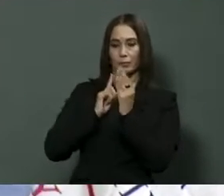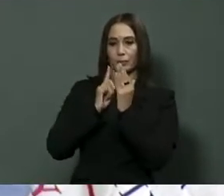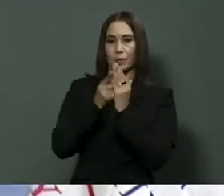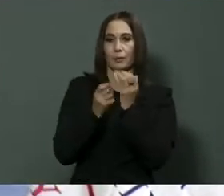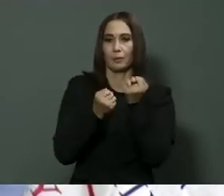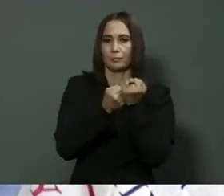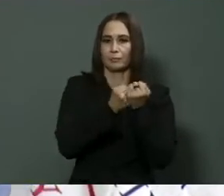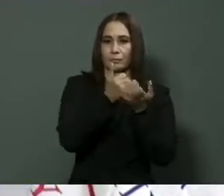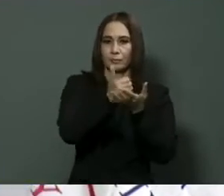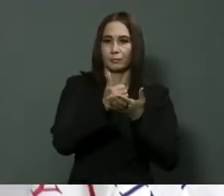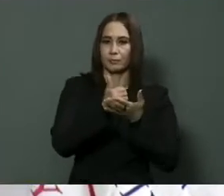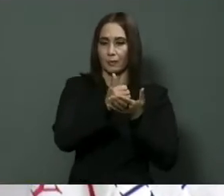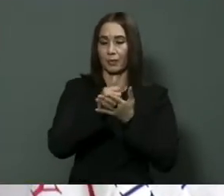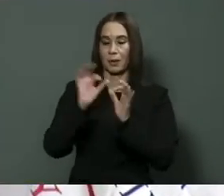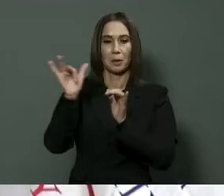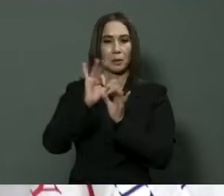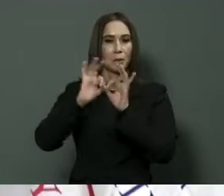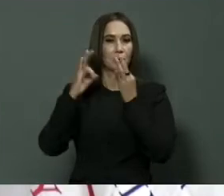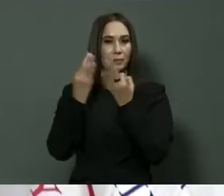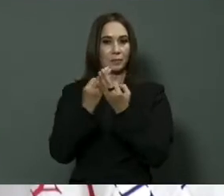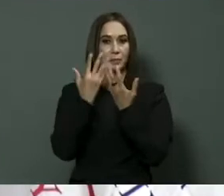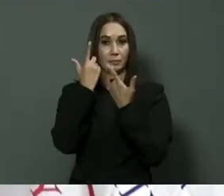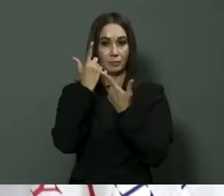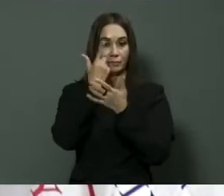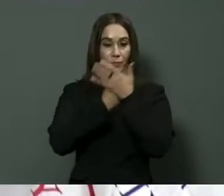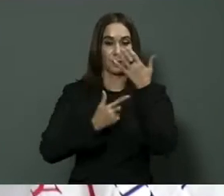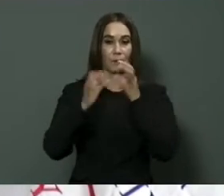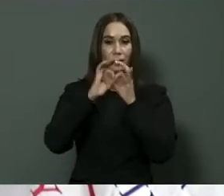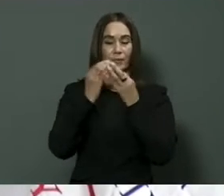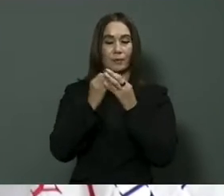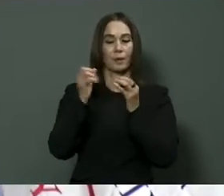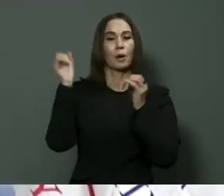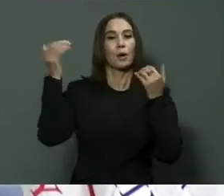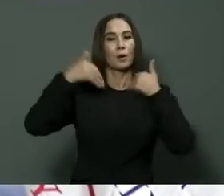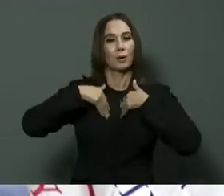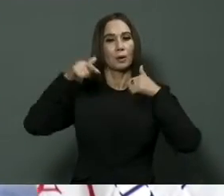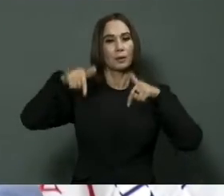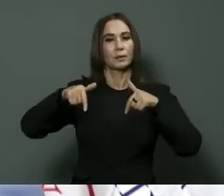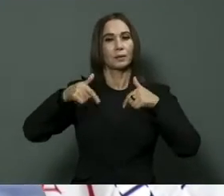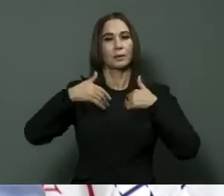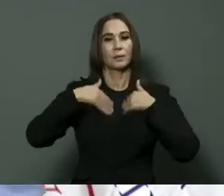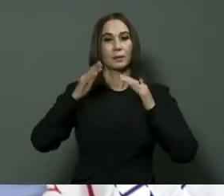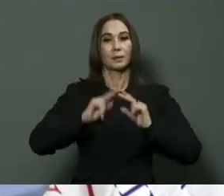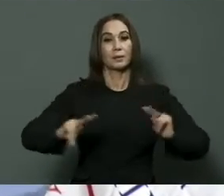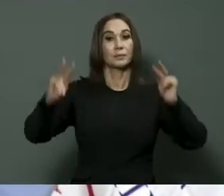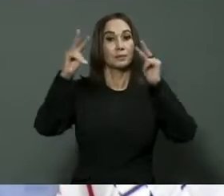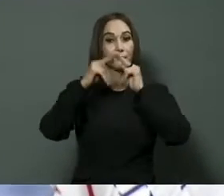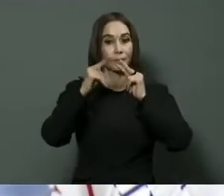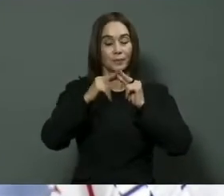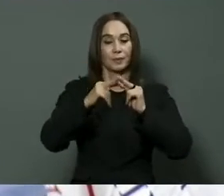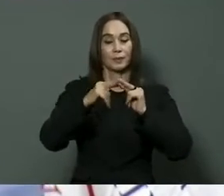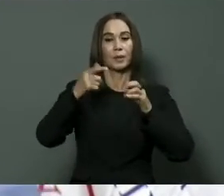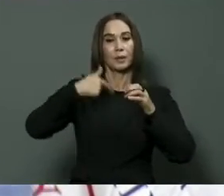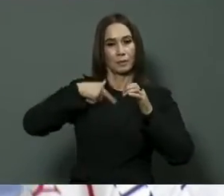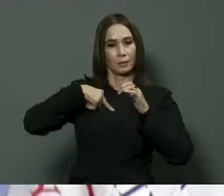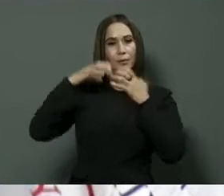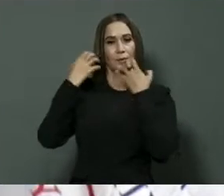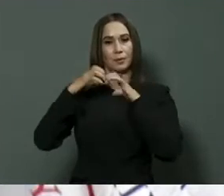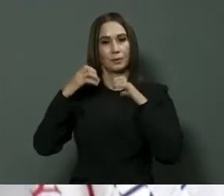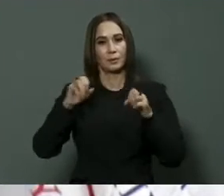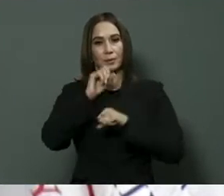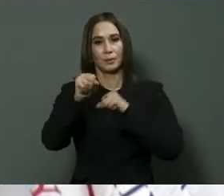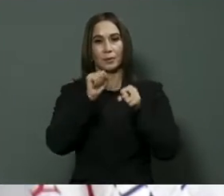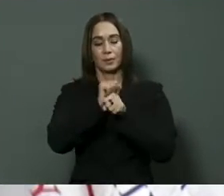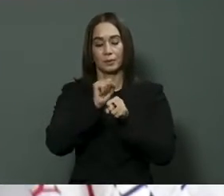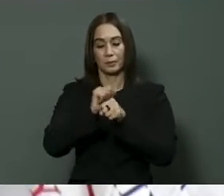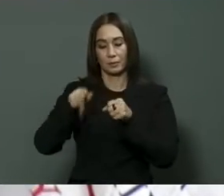como si fuera nuestra propia familia. Tenemos que volver a esos valores, a esos principios, y esos son parte de los esfuerzos que nosotros estamos haciendo